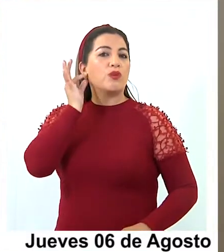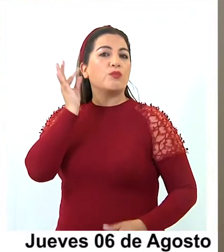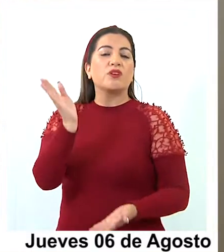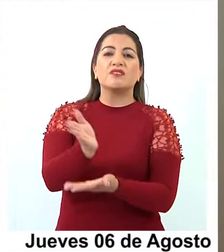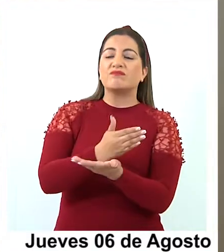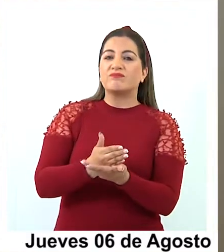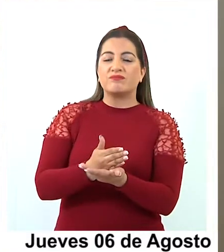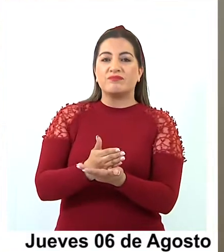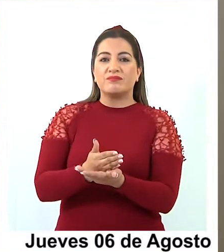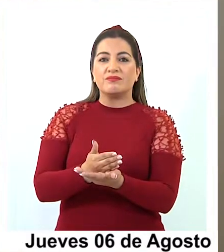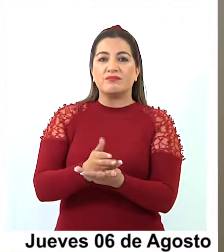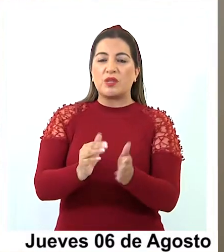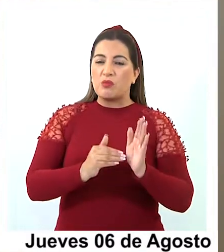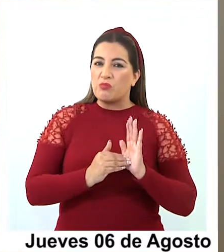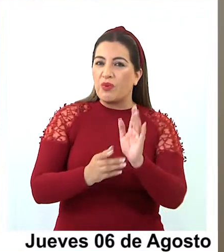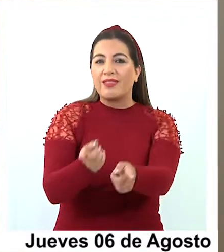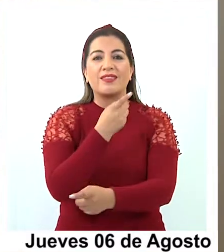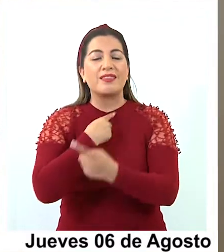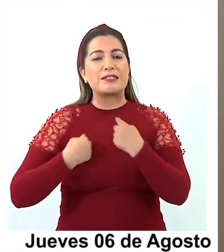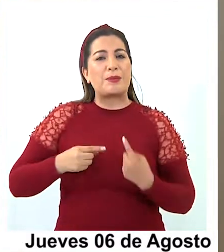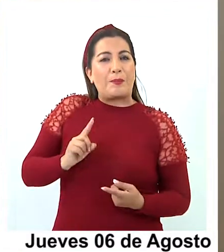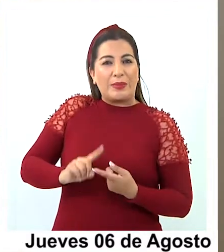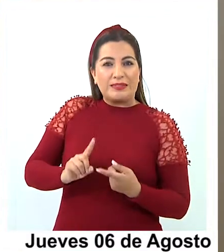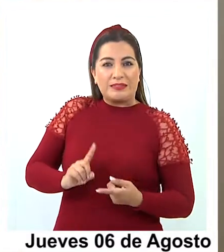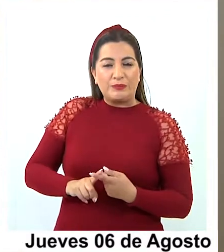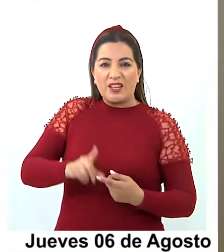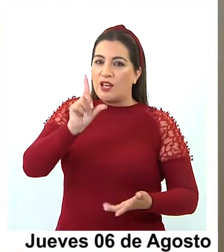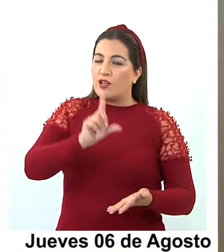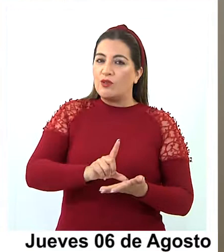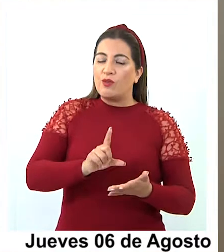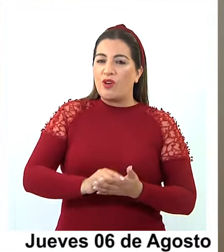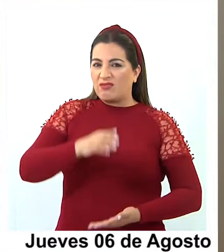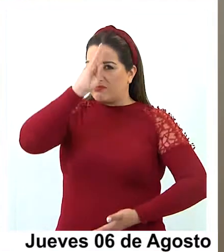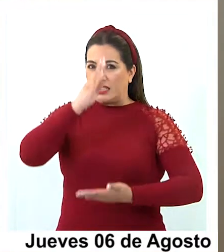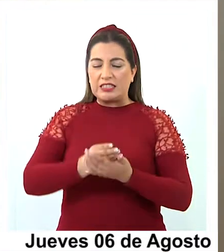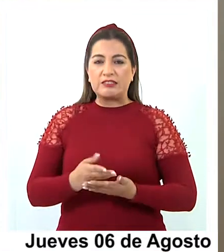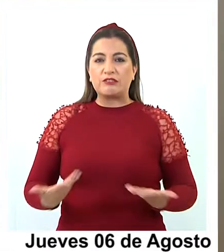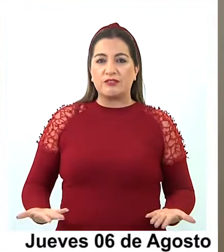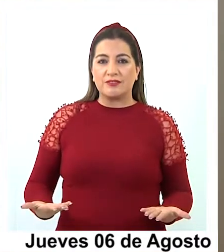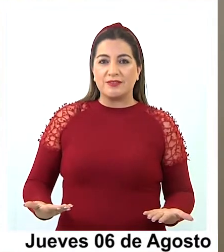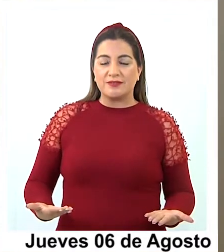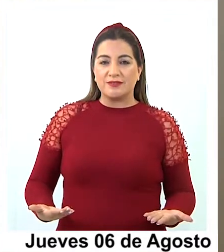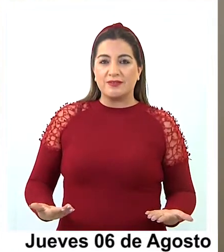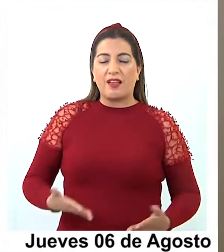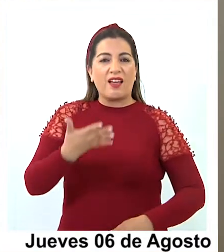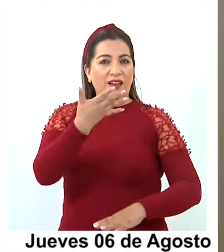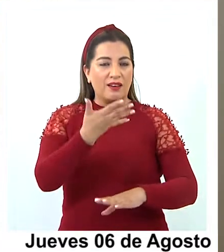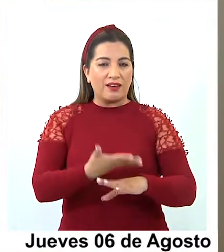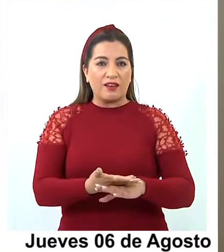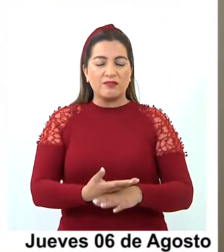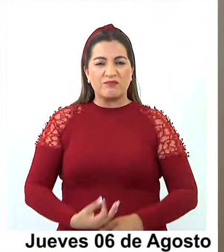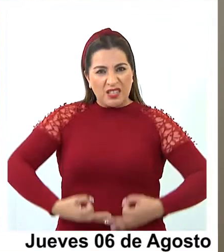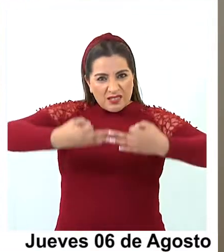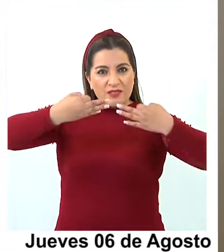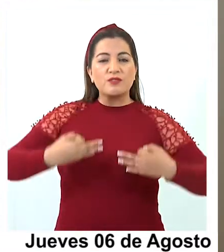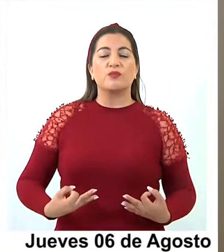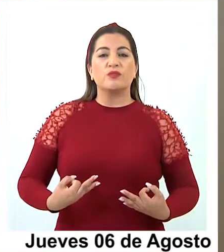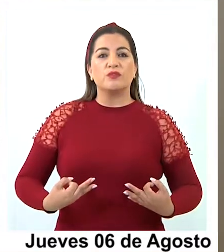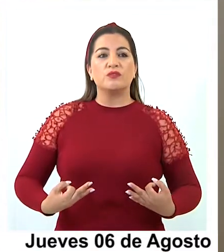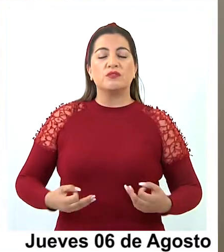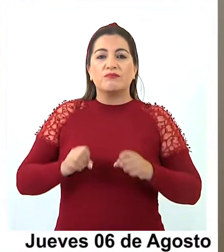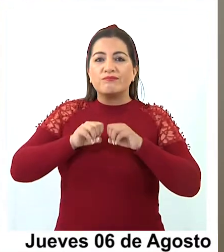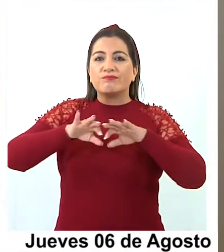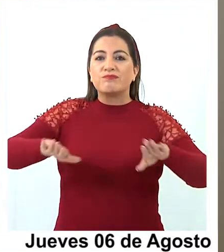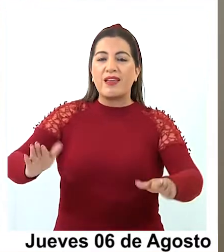liderazgo a las mujeres organizadas que manifiesten su real interés en participar en espacios de toma de decisiones. Tenemos la